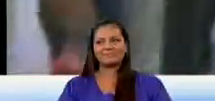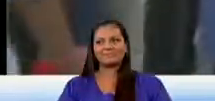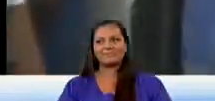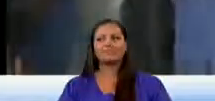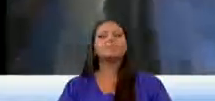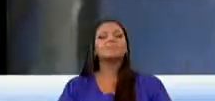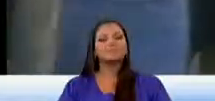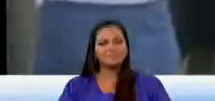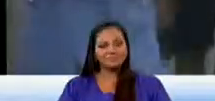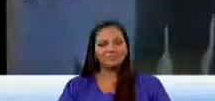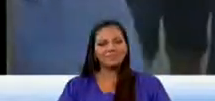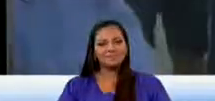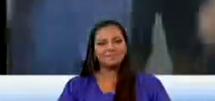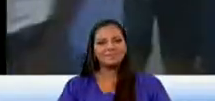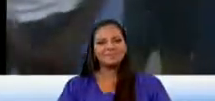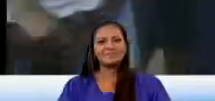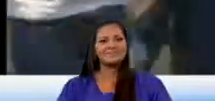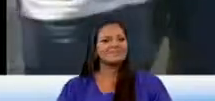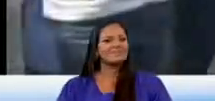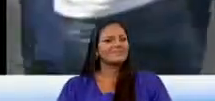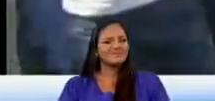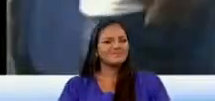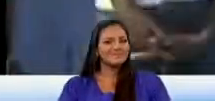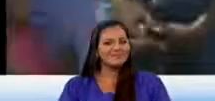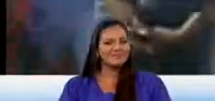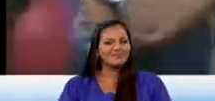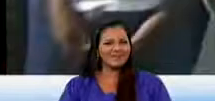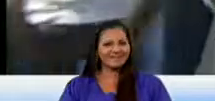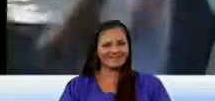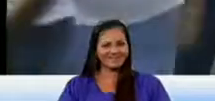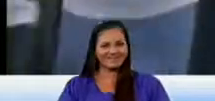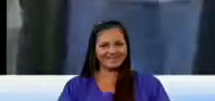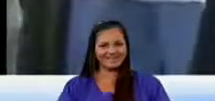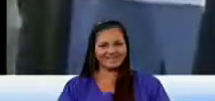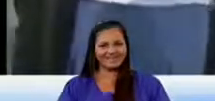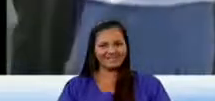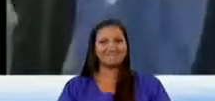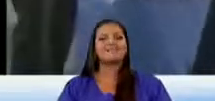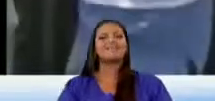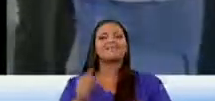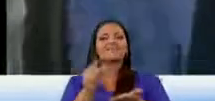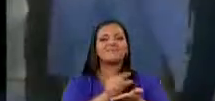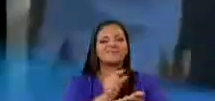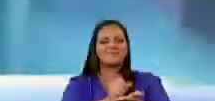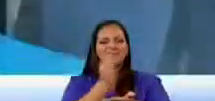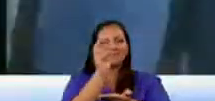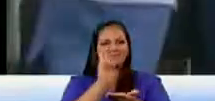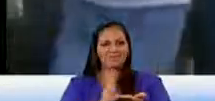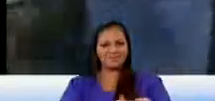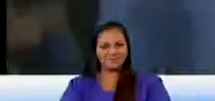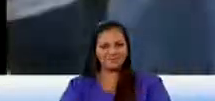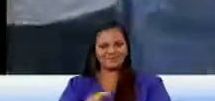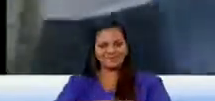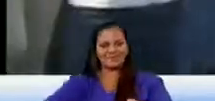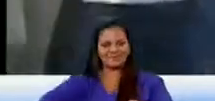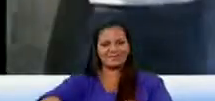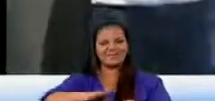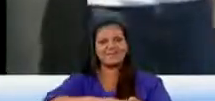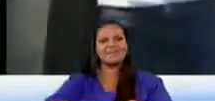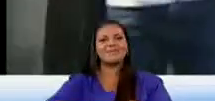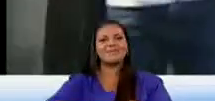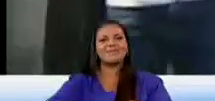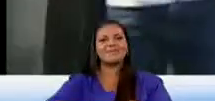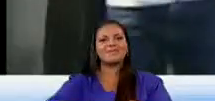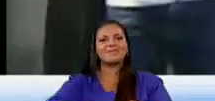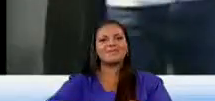este es el barrio Las Palmas, de la cooperativa Pablo Neruda, del sector del Guasmo Sur de la ciudad de Guayaquil. Con esto me